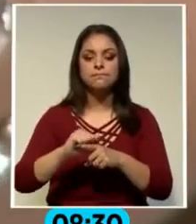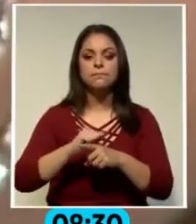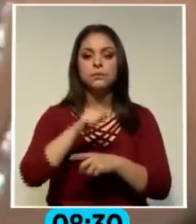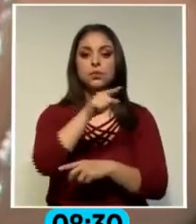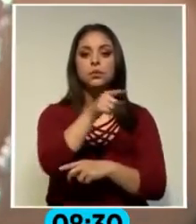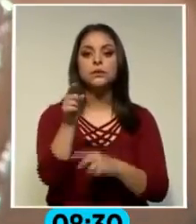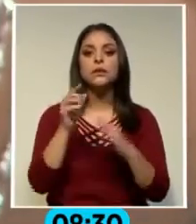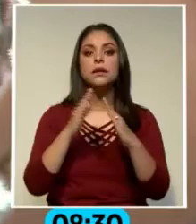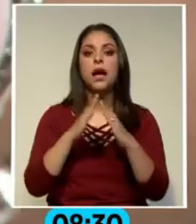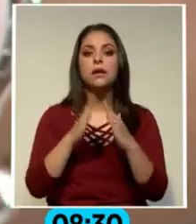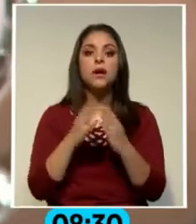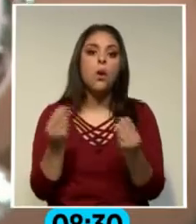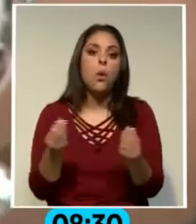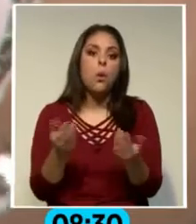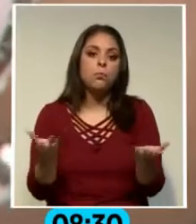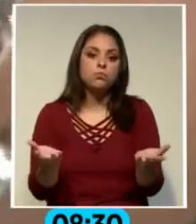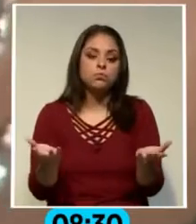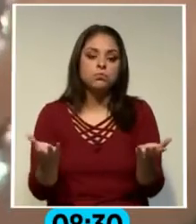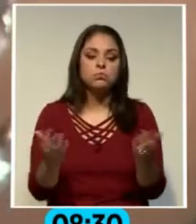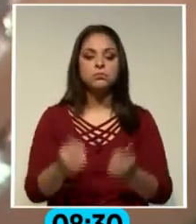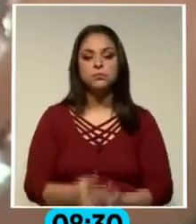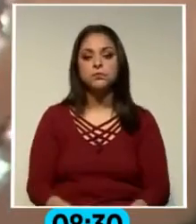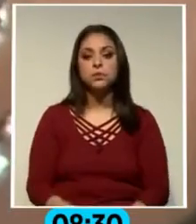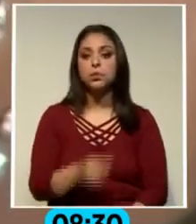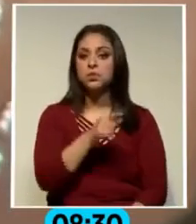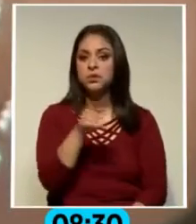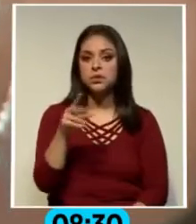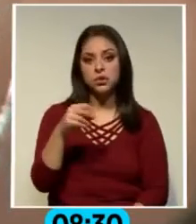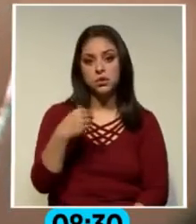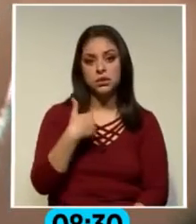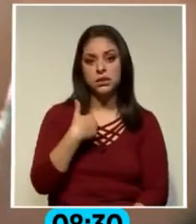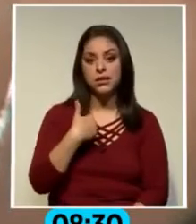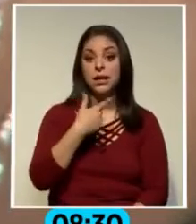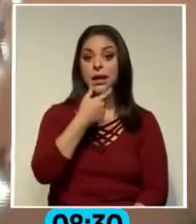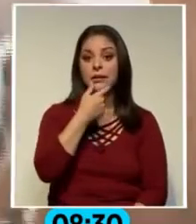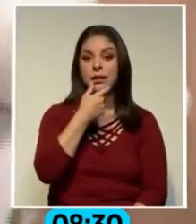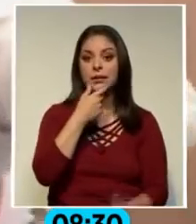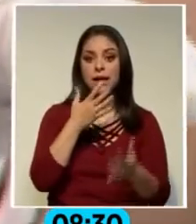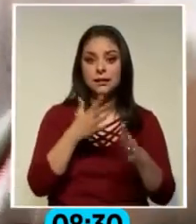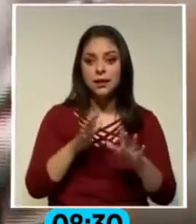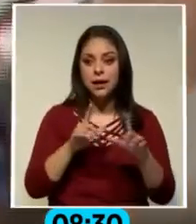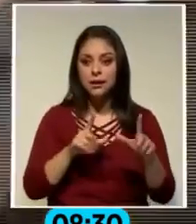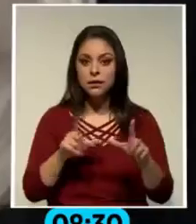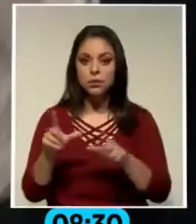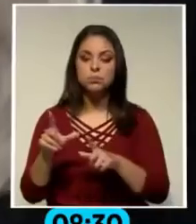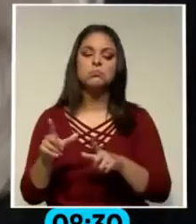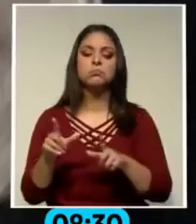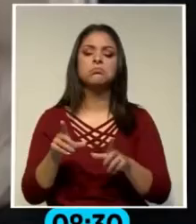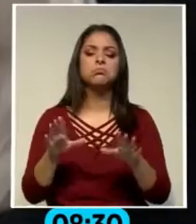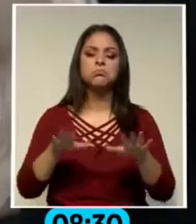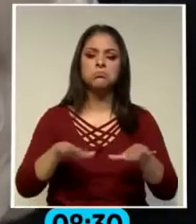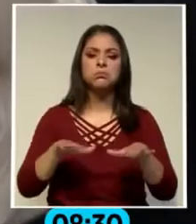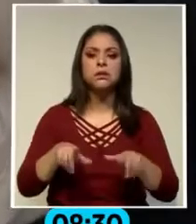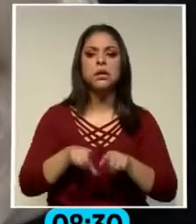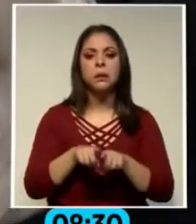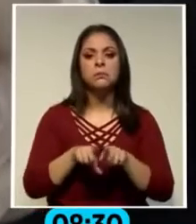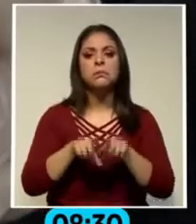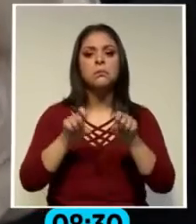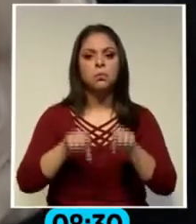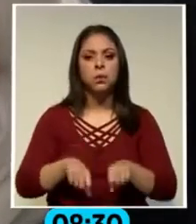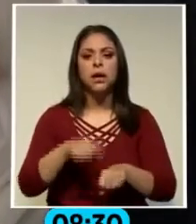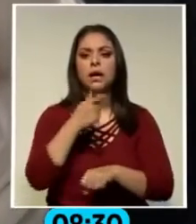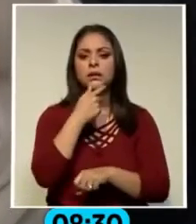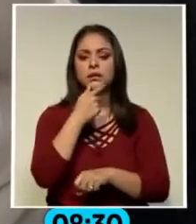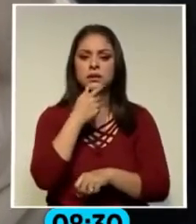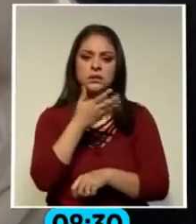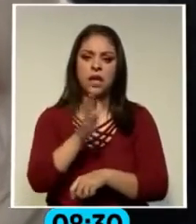en la casa? ¿Cómo les estará yendo, me imagino? Si no tienen galletas de estas preparadas, niña Gwen, también podrían ser las galletas que utilizan